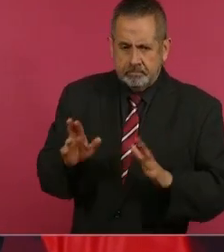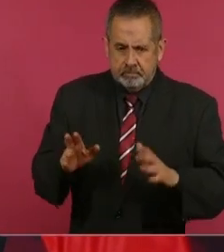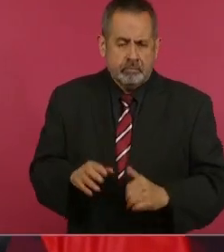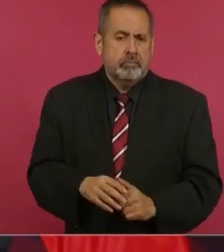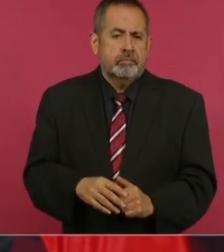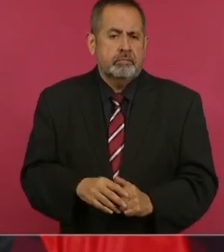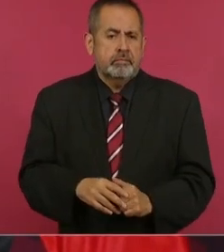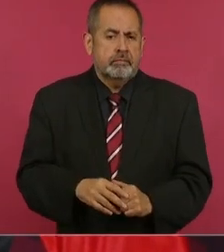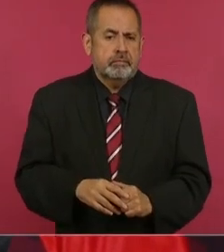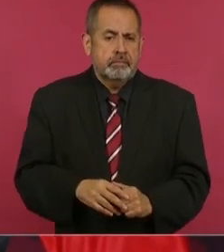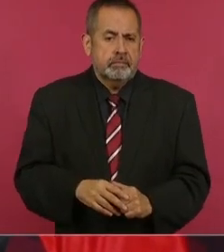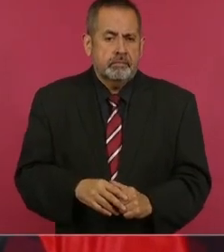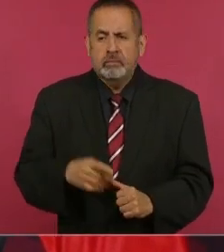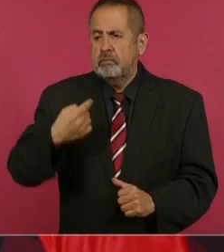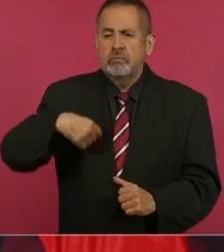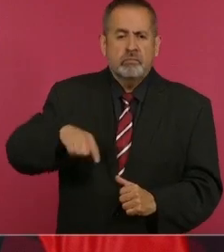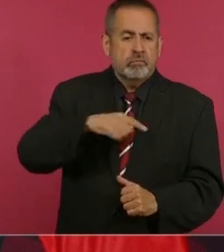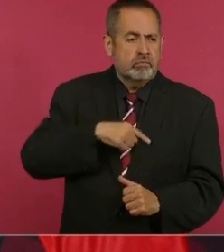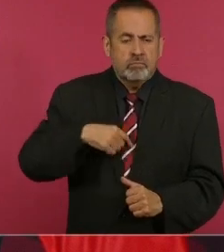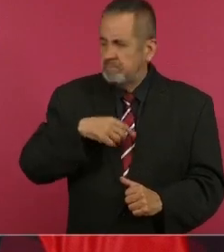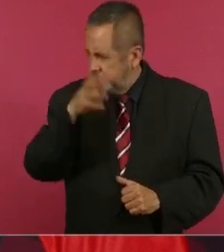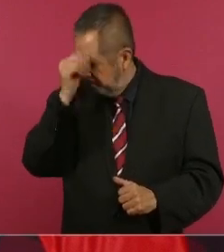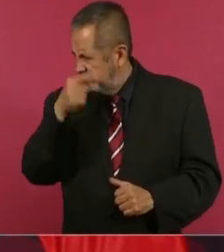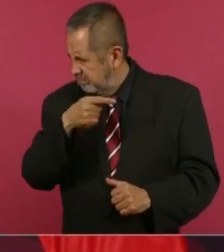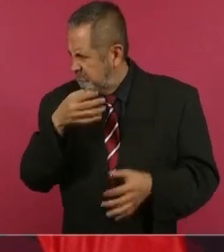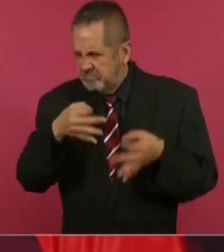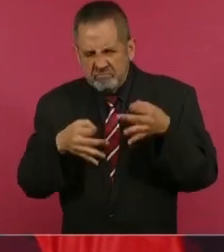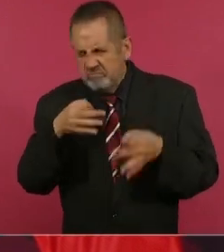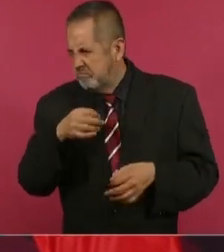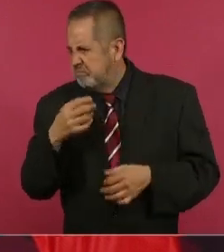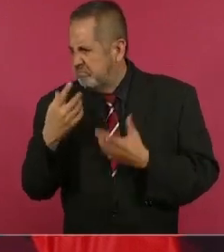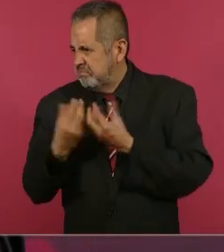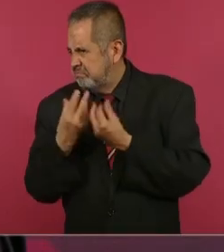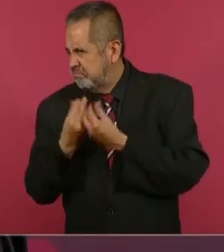hacer nosotros juicios sumarios,